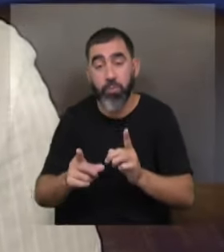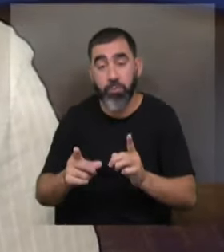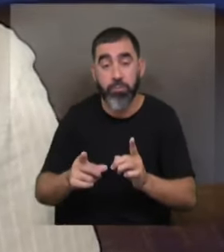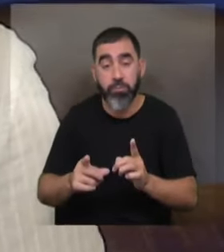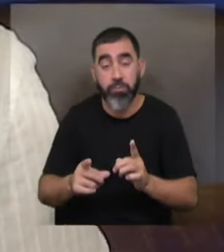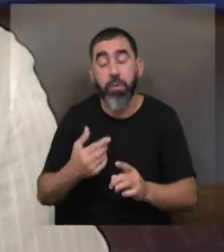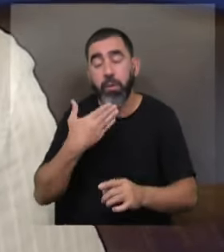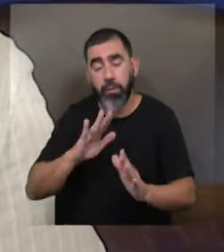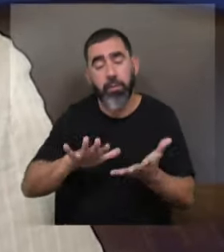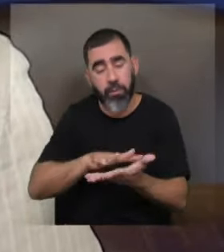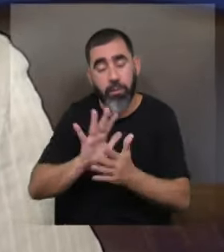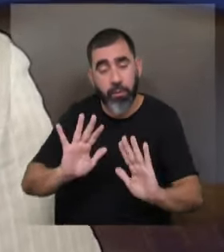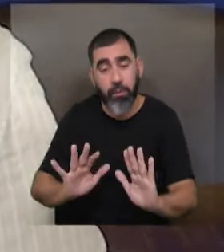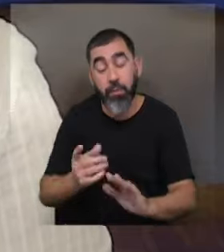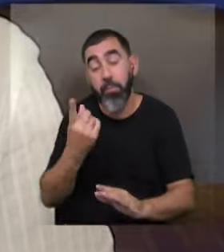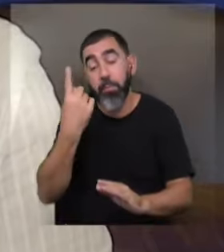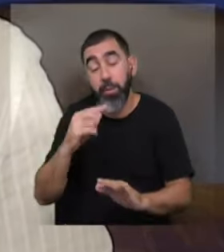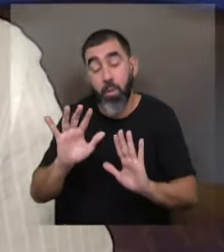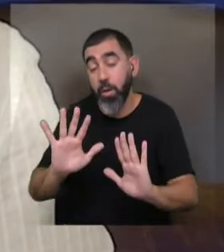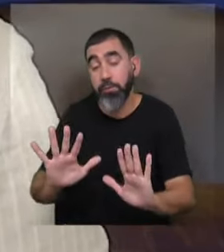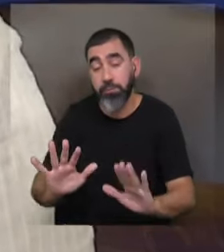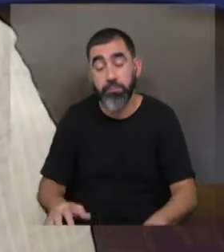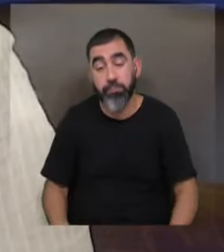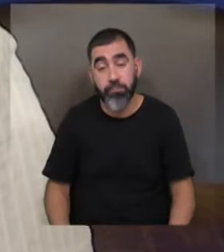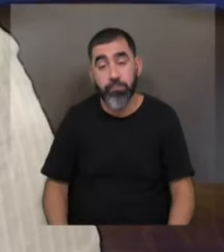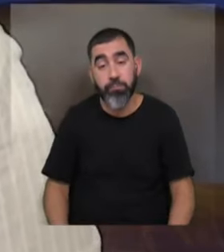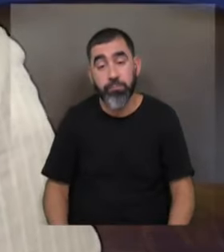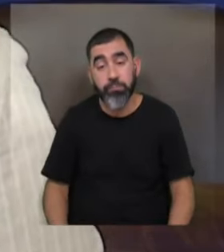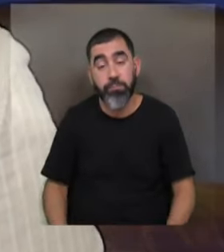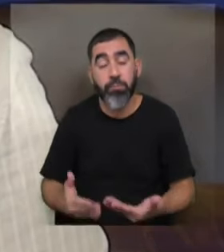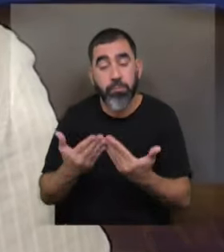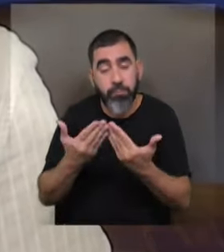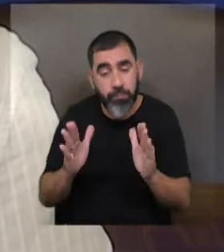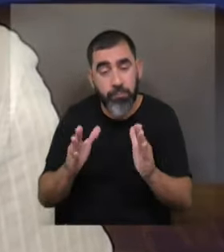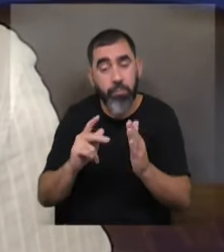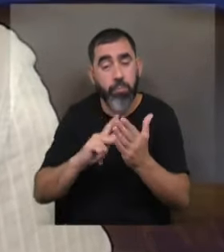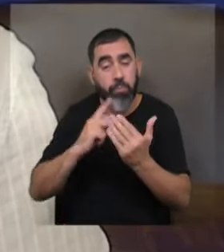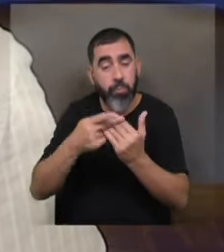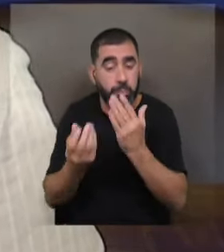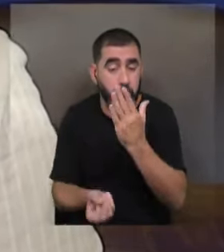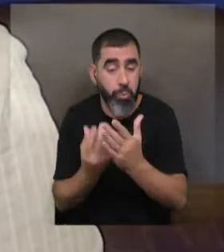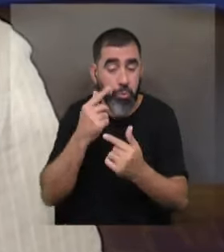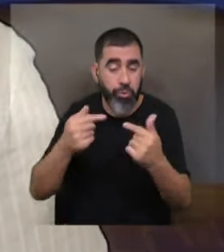es comprensible que eso suceda, pero bueno, siempre estamos abriendo nuevos proyectos.